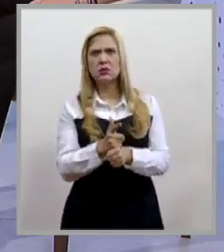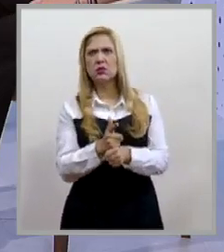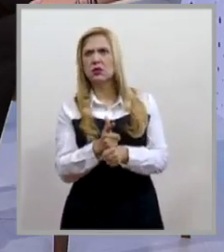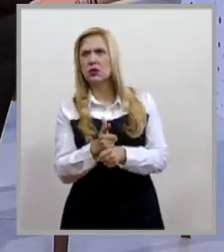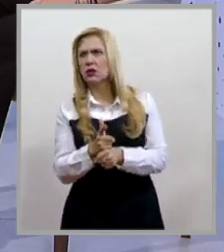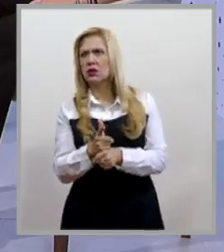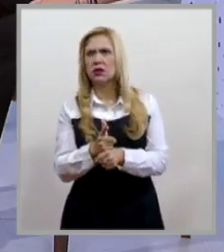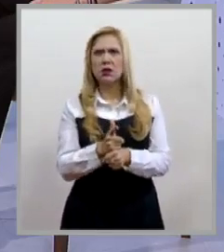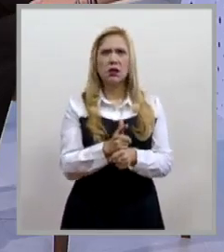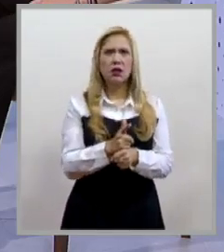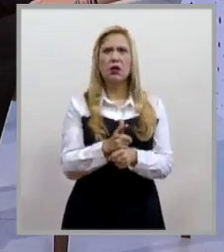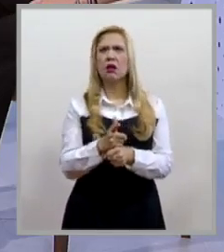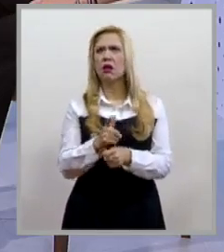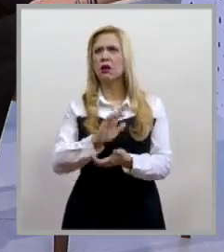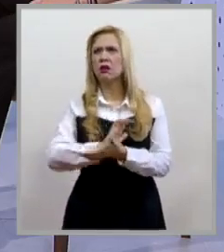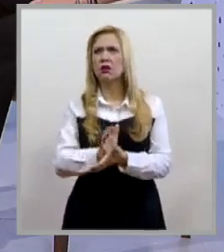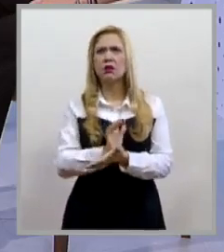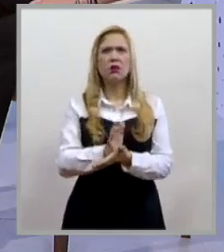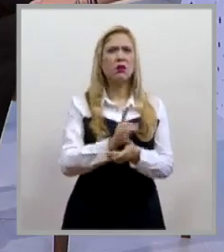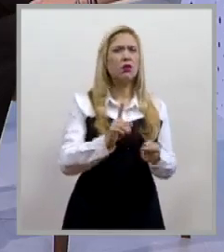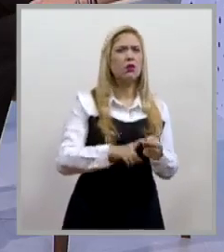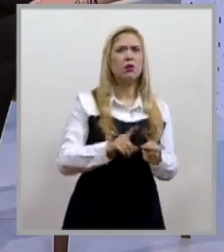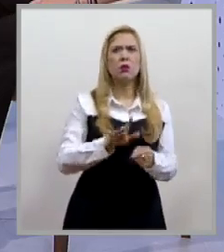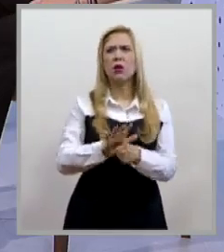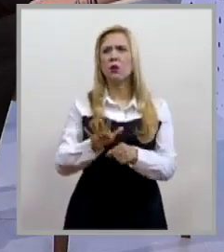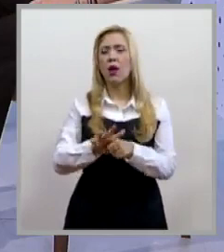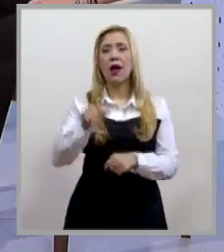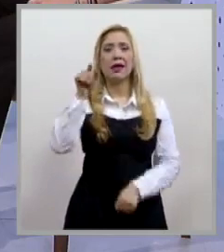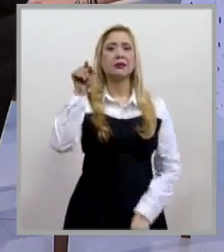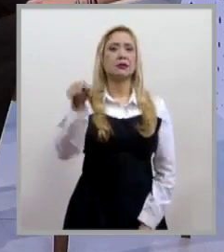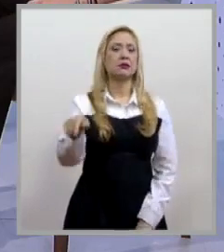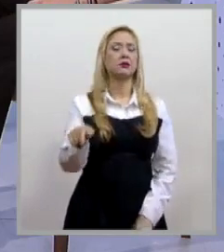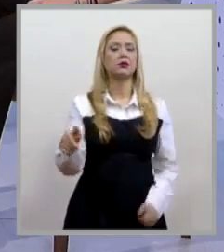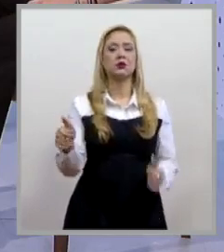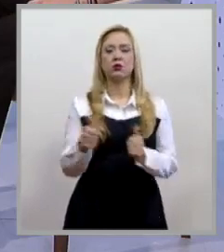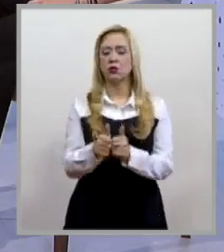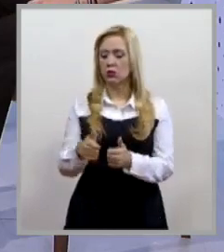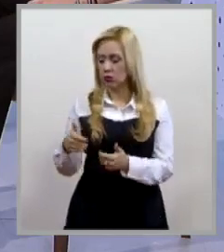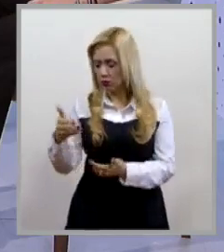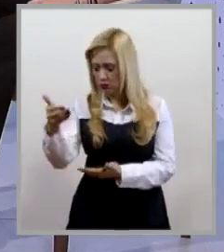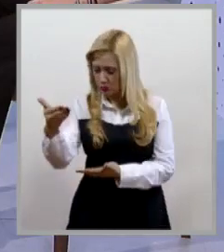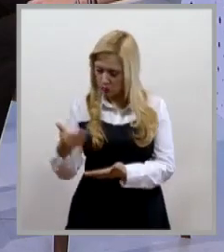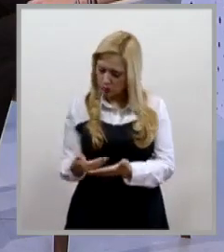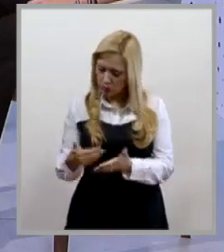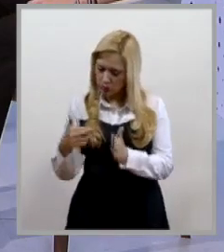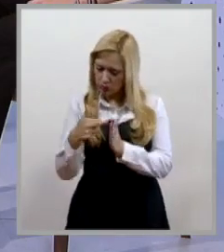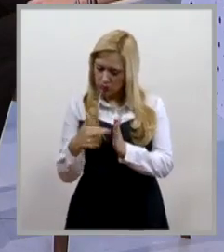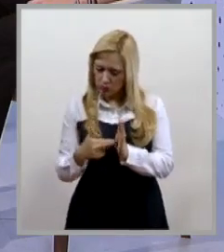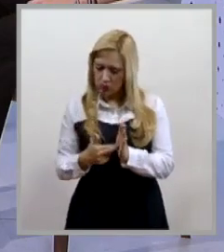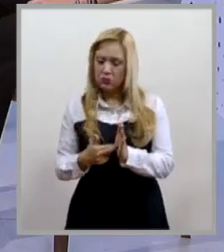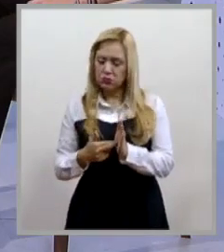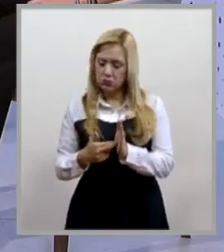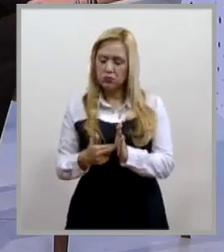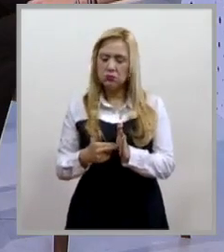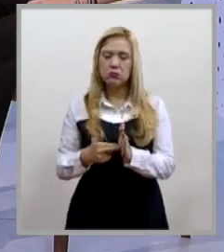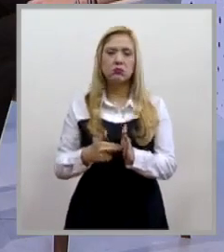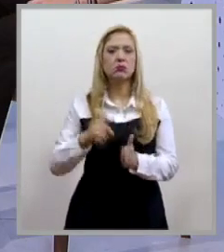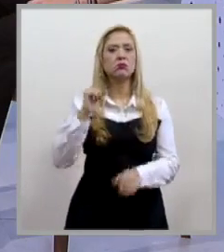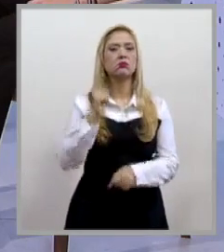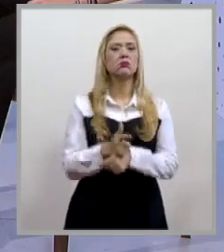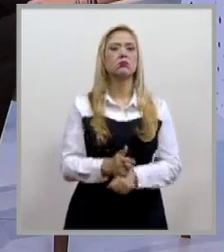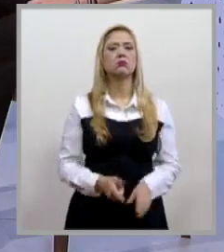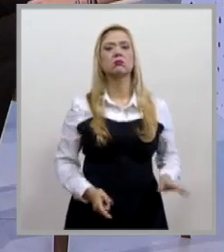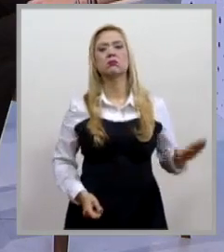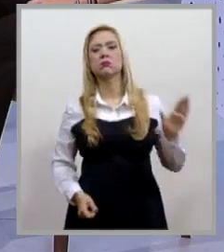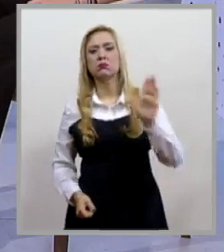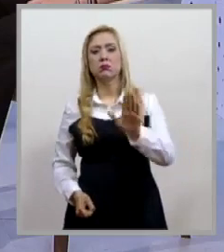la discriminación a través de técnicas que permitan revelar las asimetrías que existen, porque se trata de